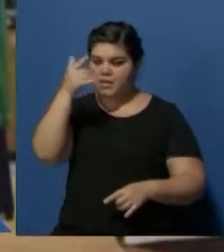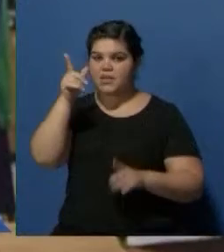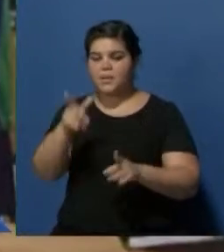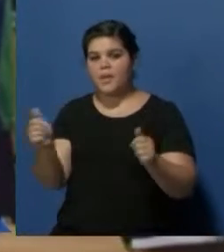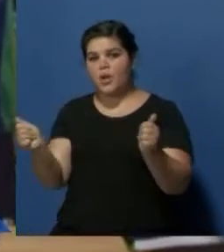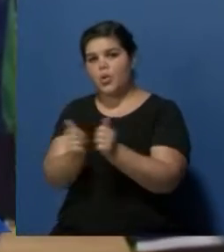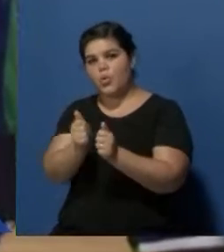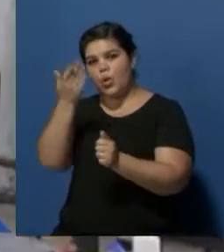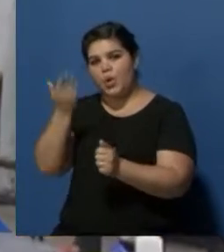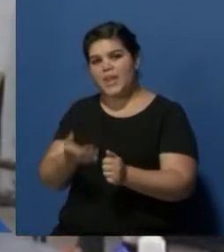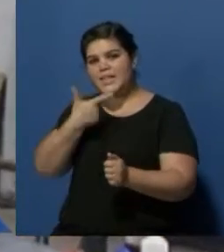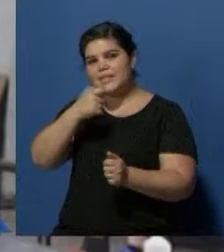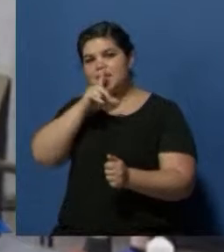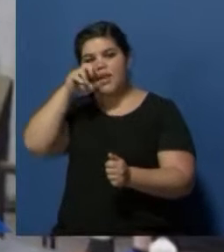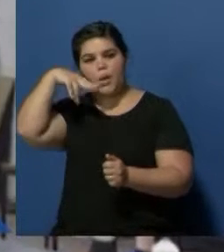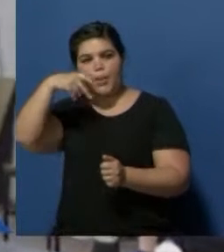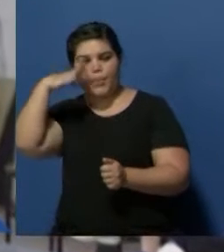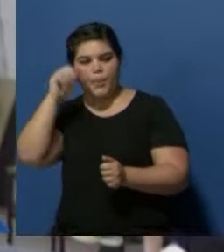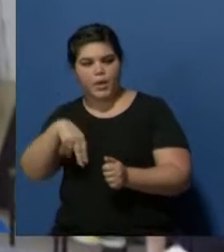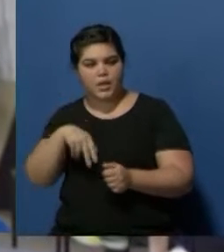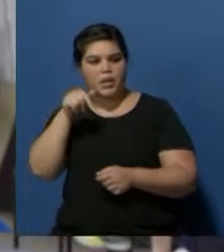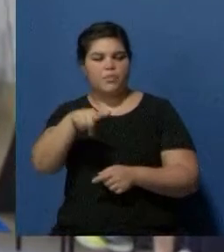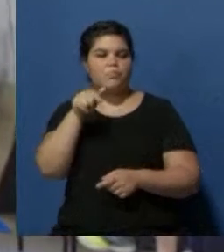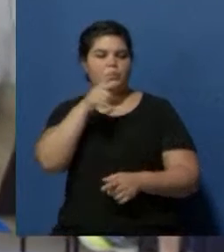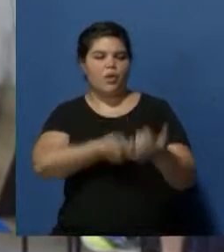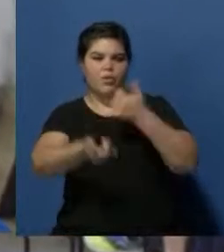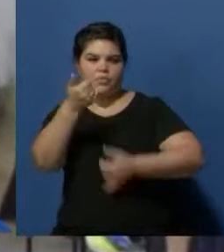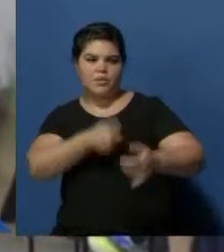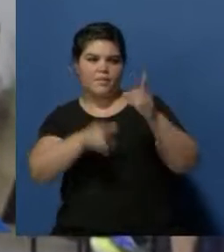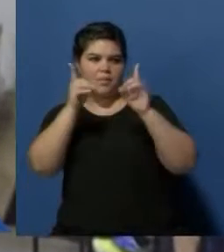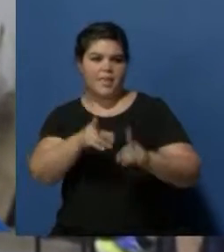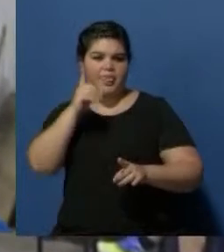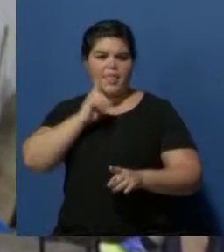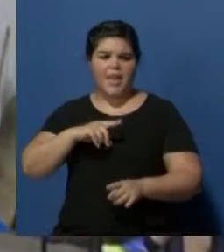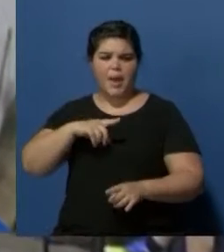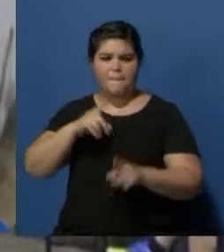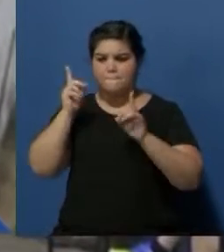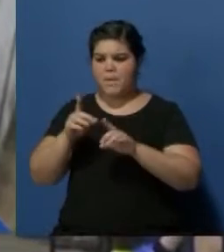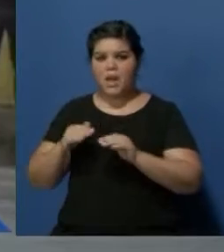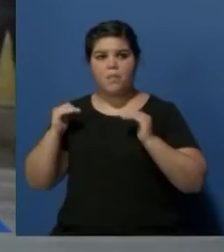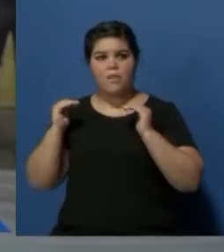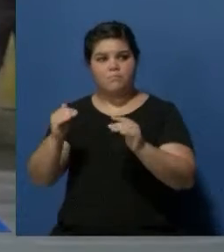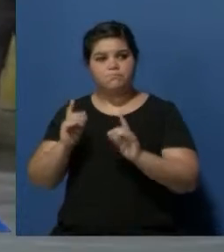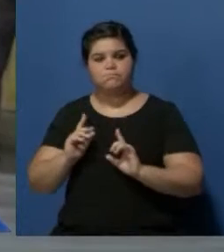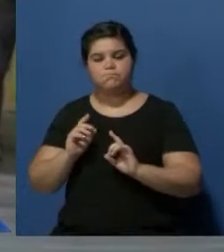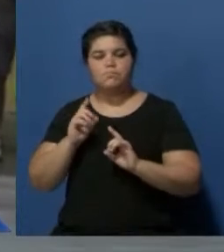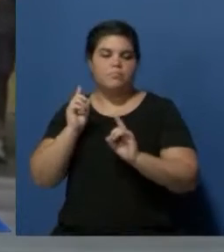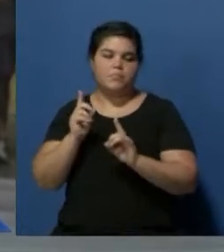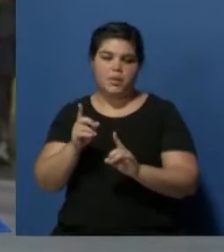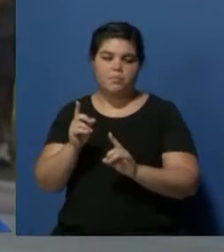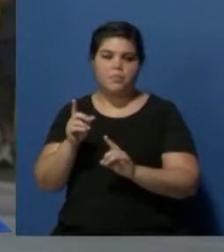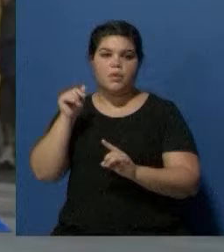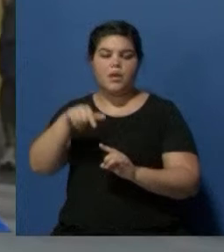Esteban Leone. Recién me contabas vos una anécdota de ustedes que empezaron el mismo día a entrenar en la universidad. Empezamos, así es, el mismo día,